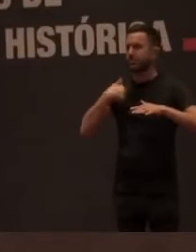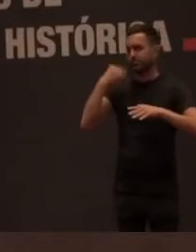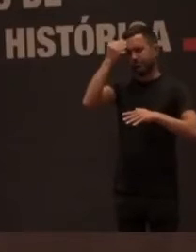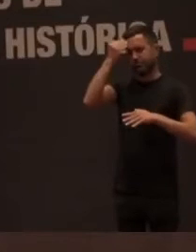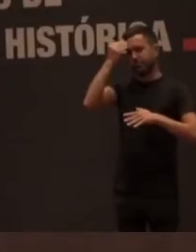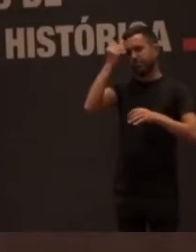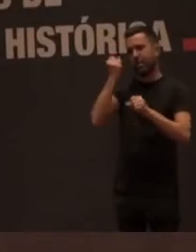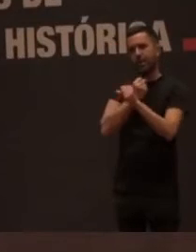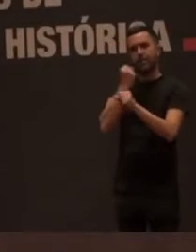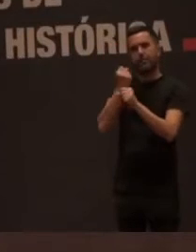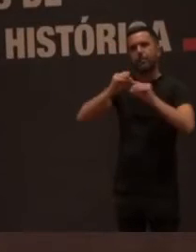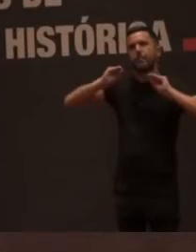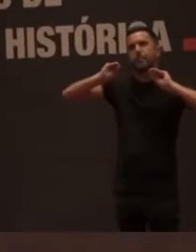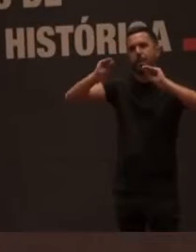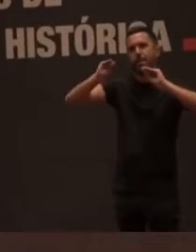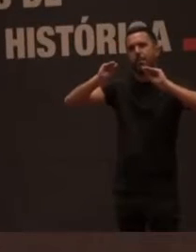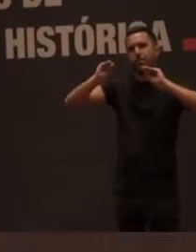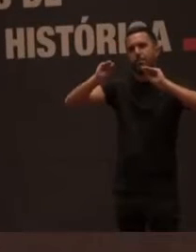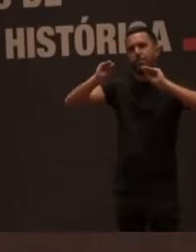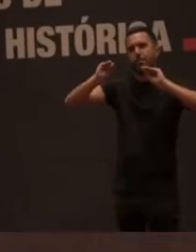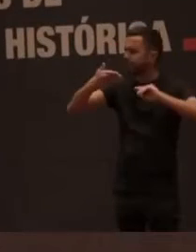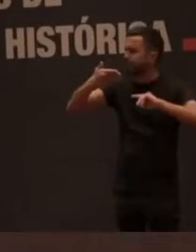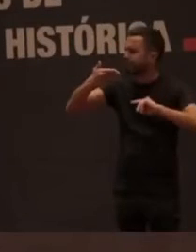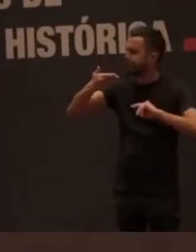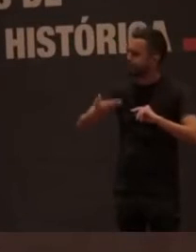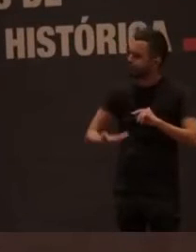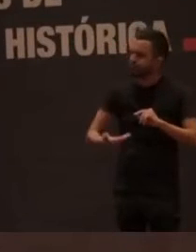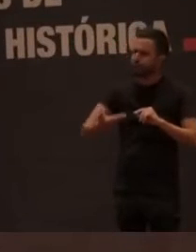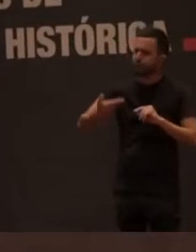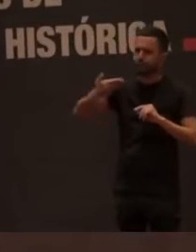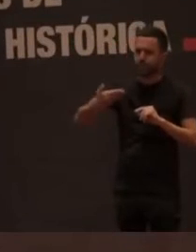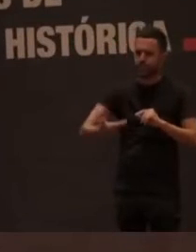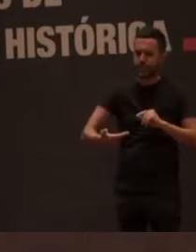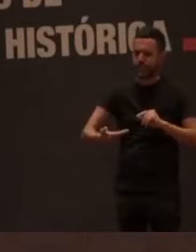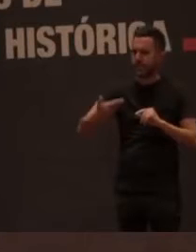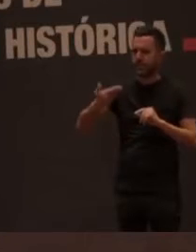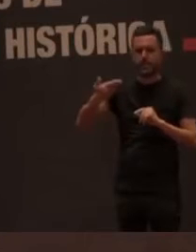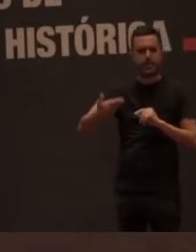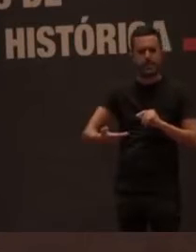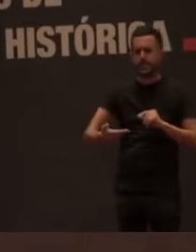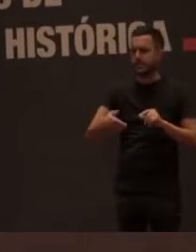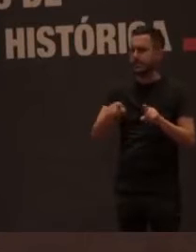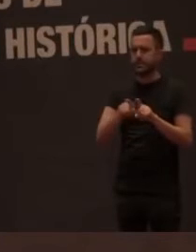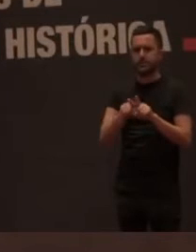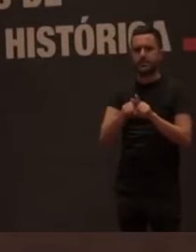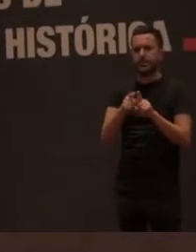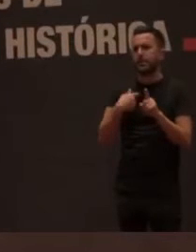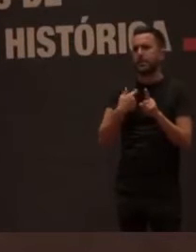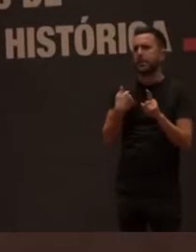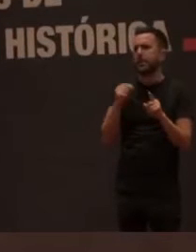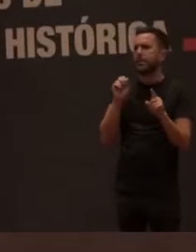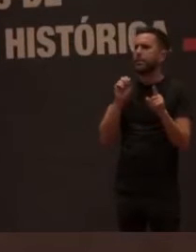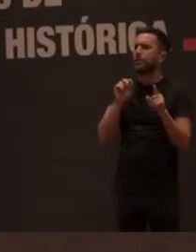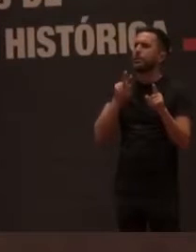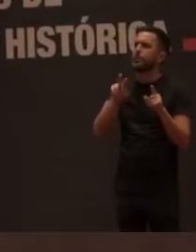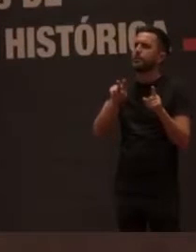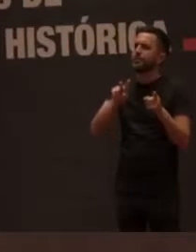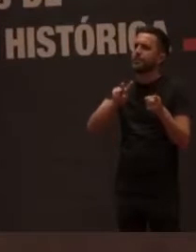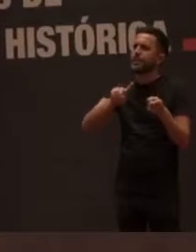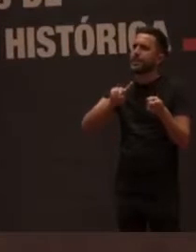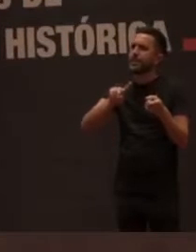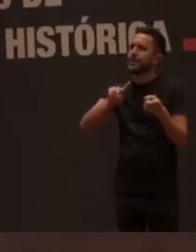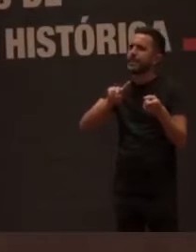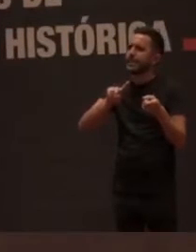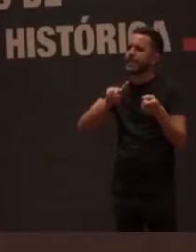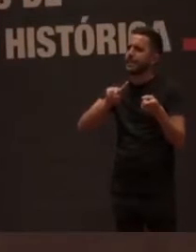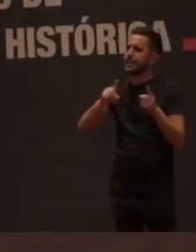muy importante, que contribuye a reparar esa transición transgeneracional y ese trauma